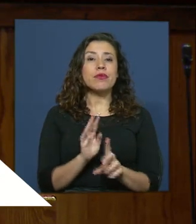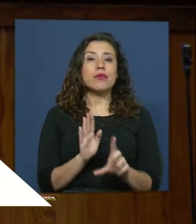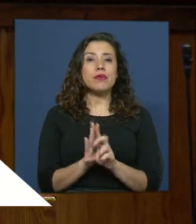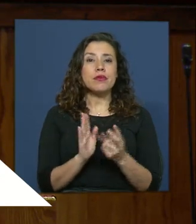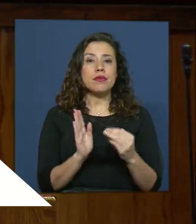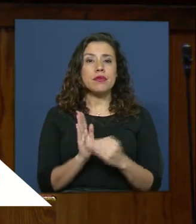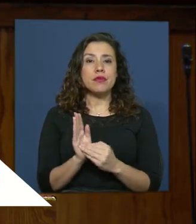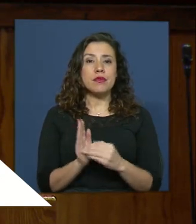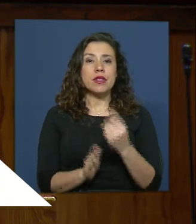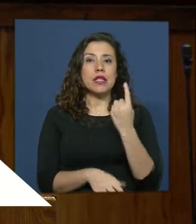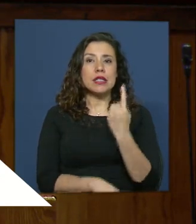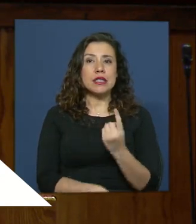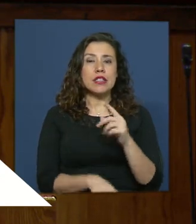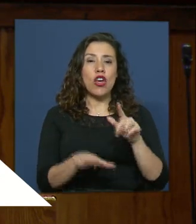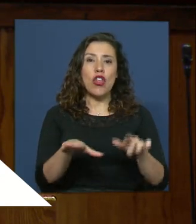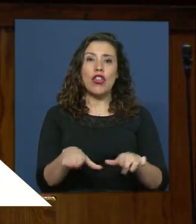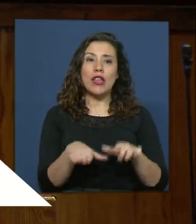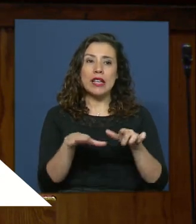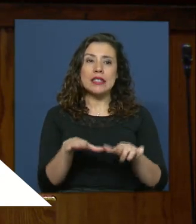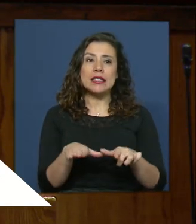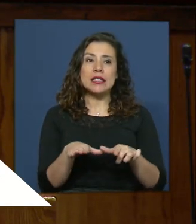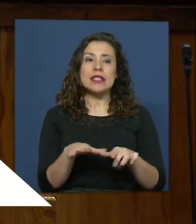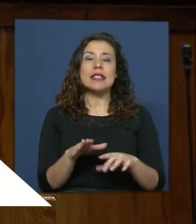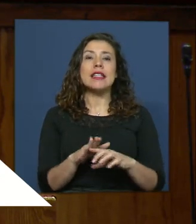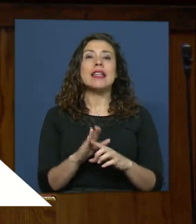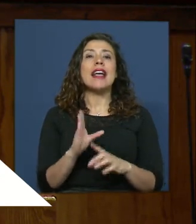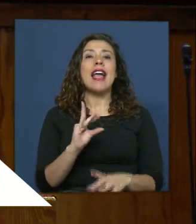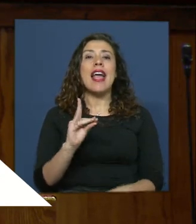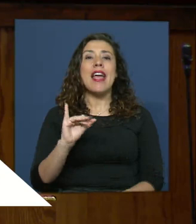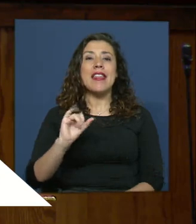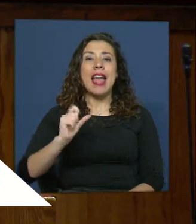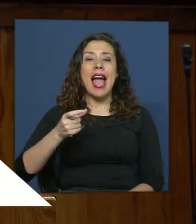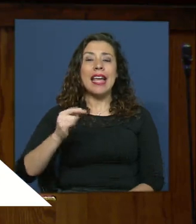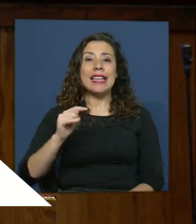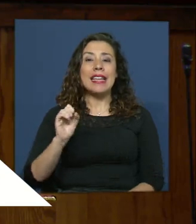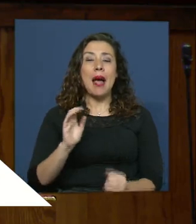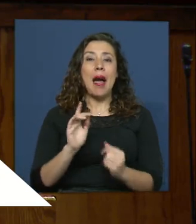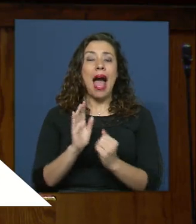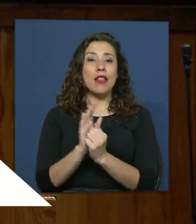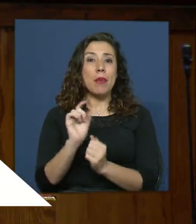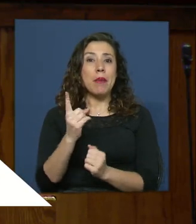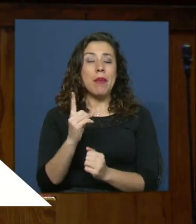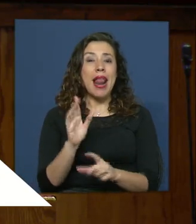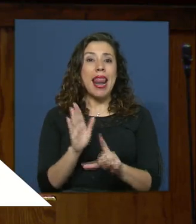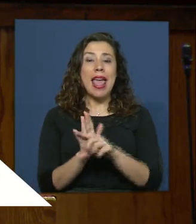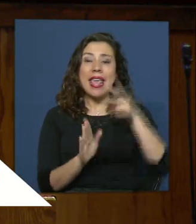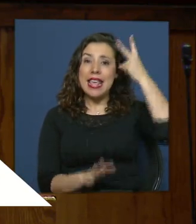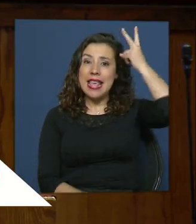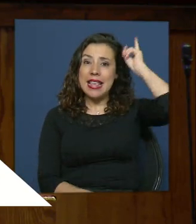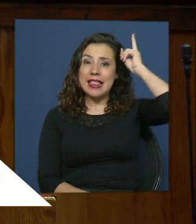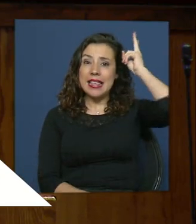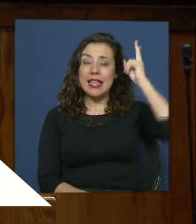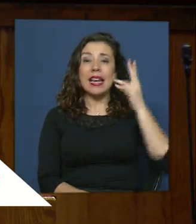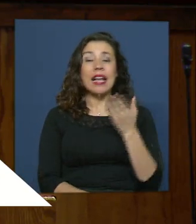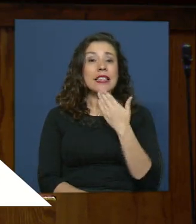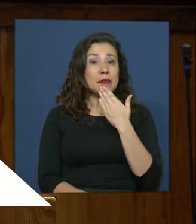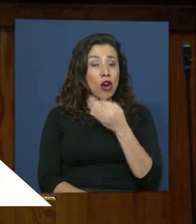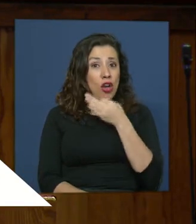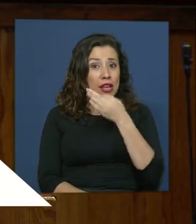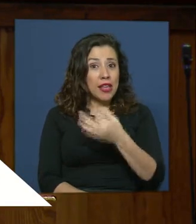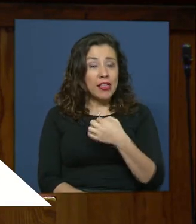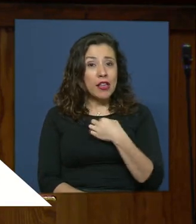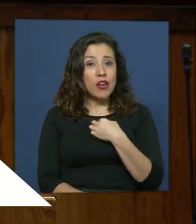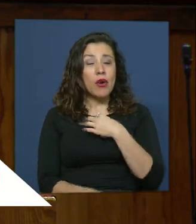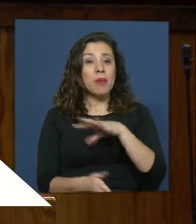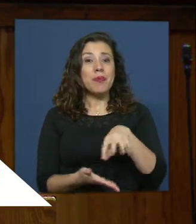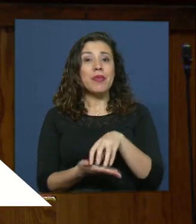ley 20.117 que integra la etnia diaguita al artículo primero de la ley indígena. Así, considerando lo señalado sobre el